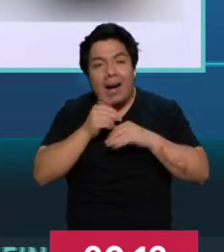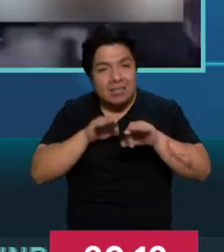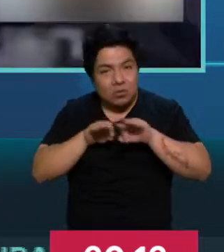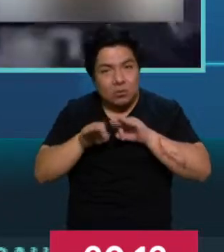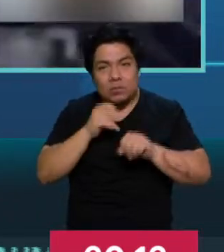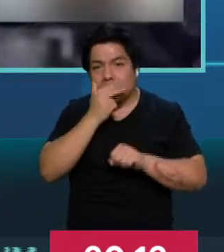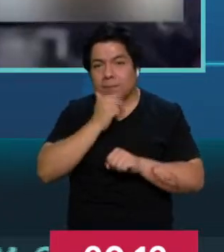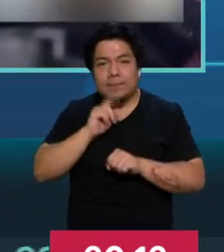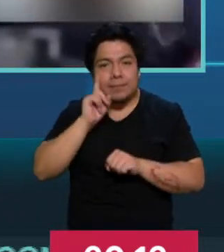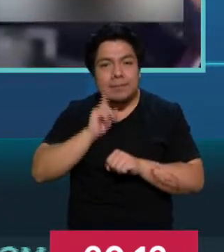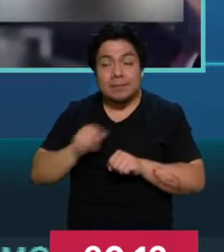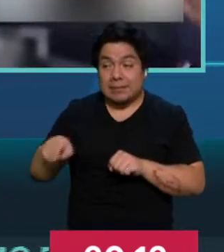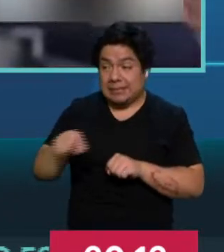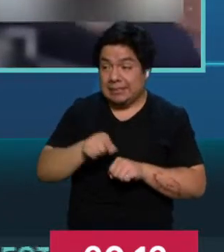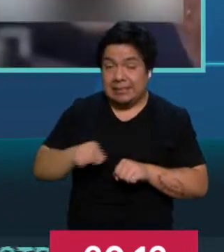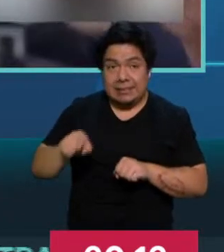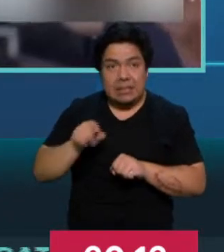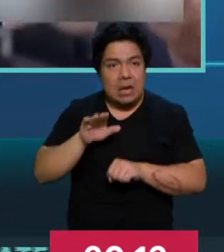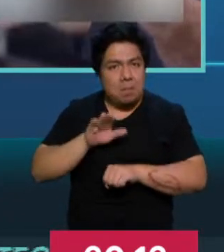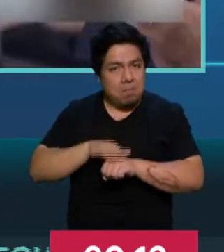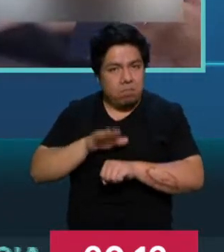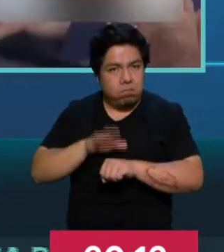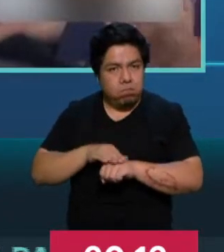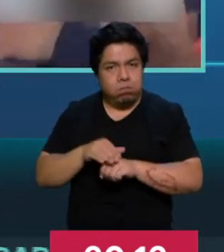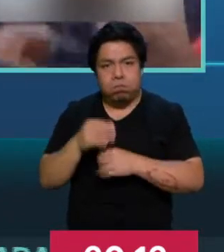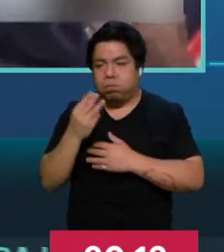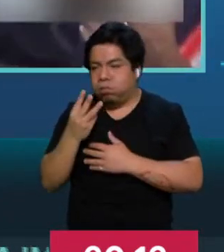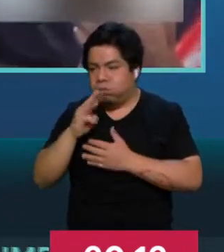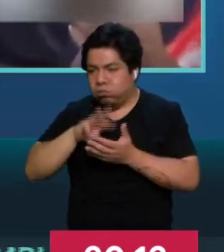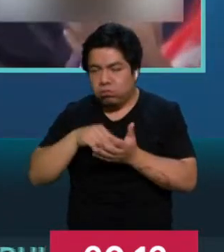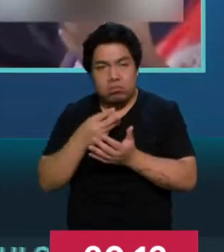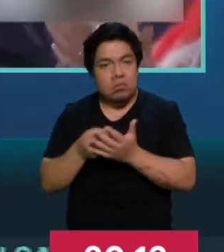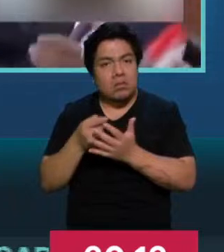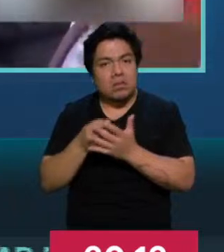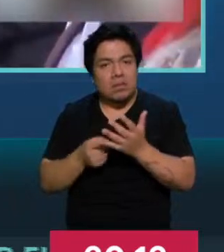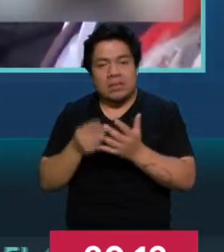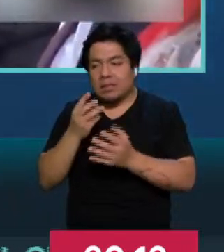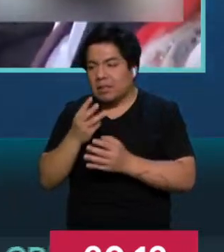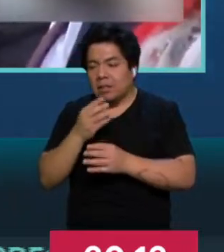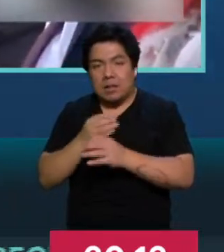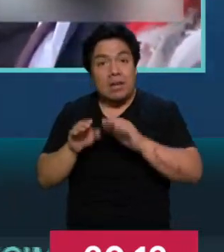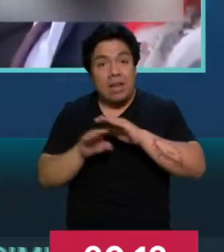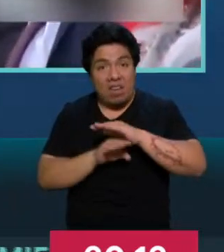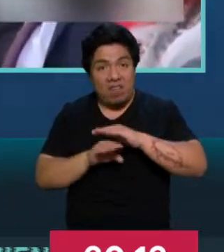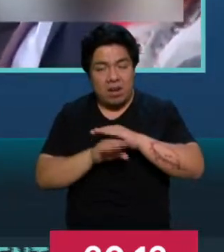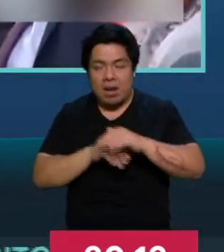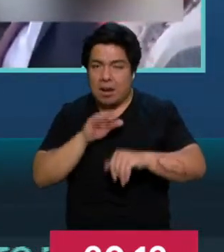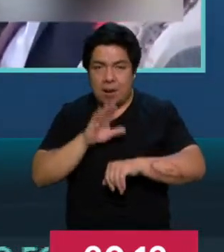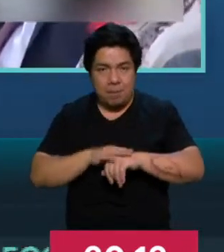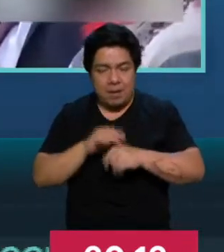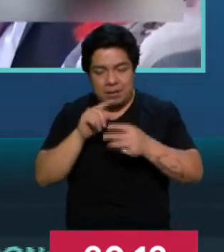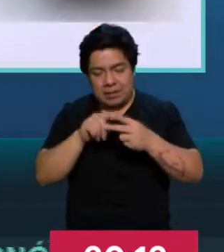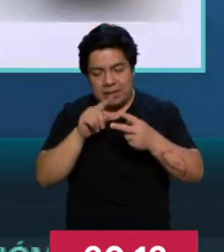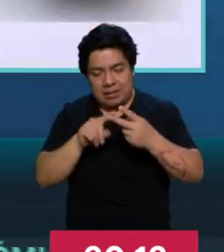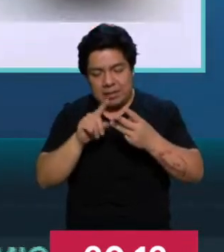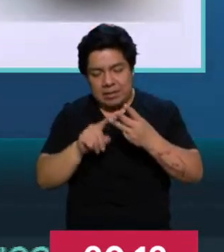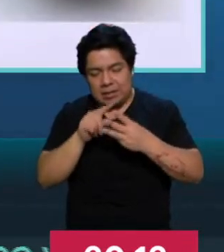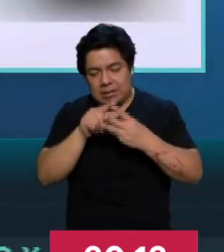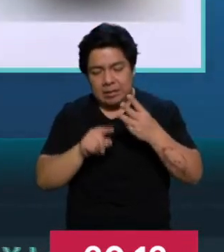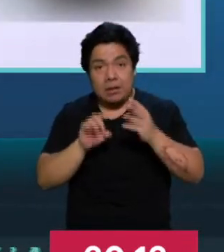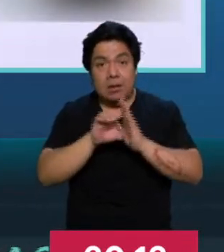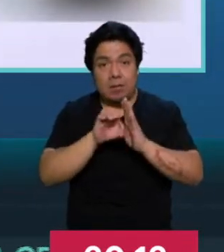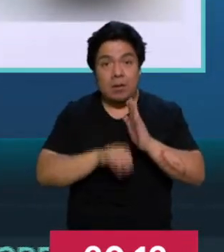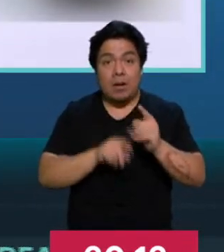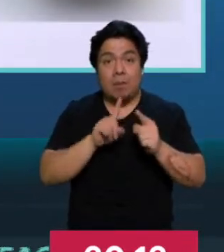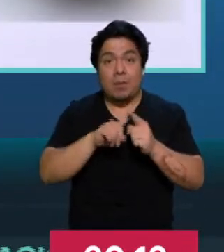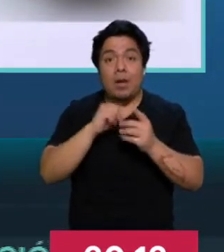de incrementar la producción en tres productos básicos, tres granos que son muy importantes. Por ejemplo, el